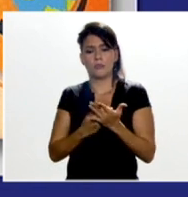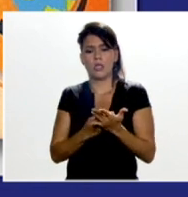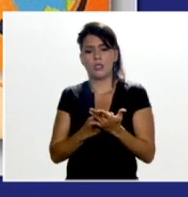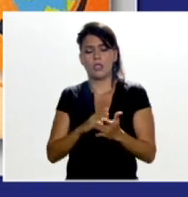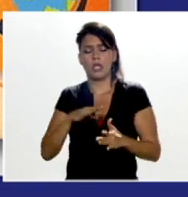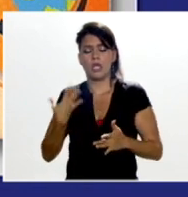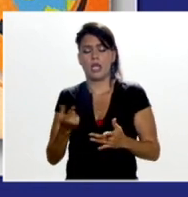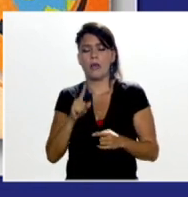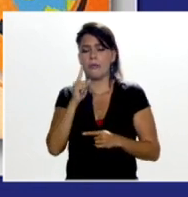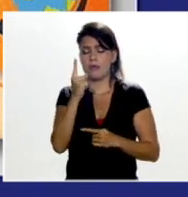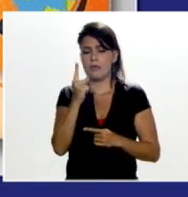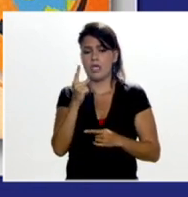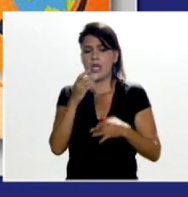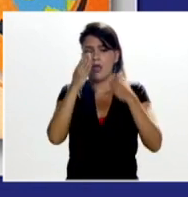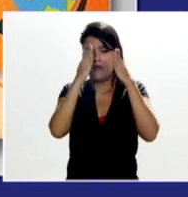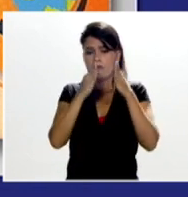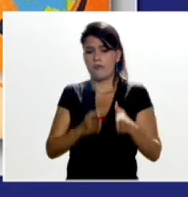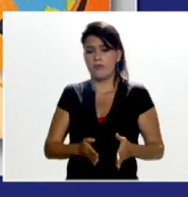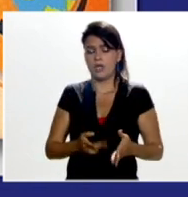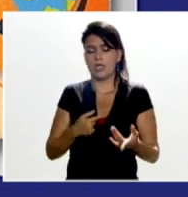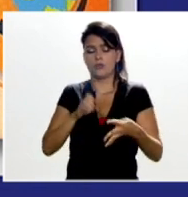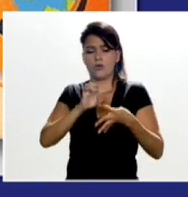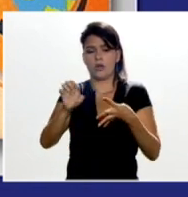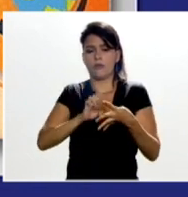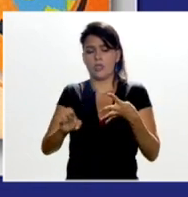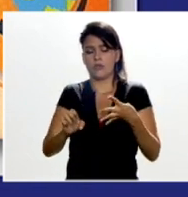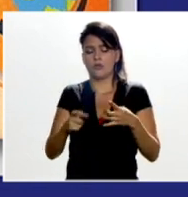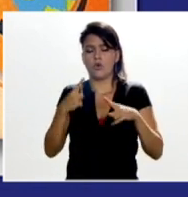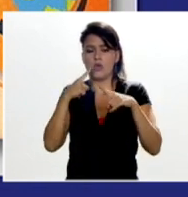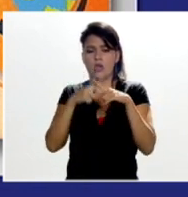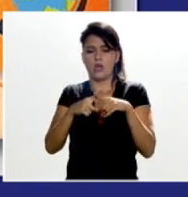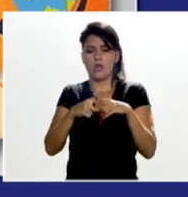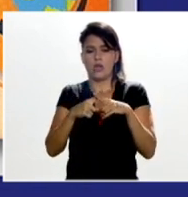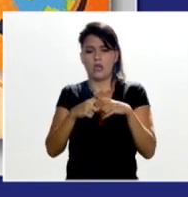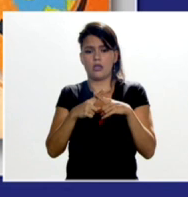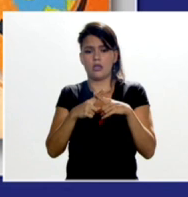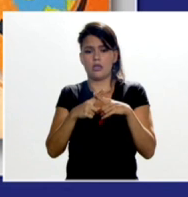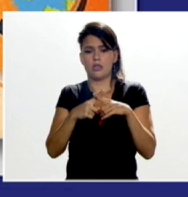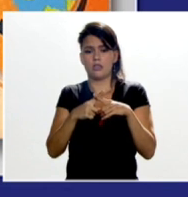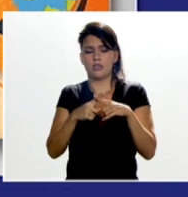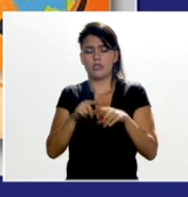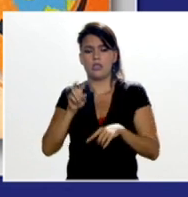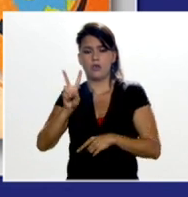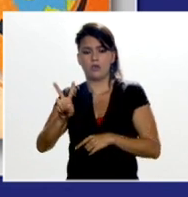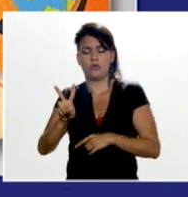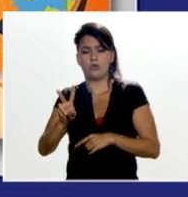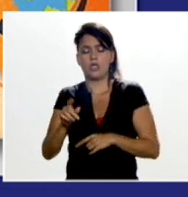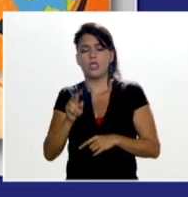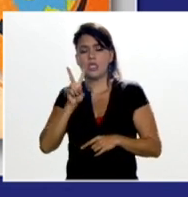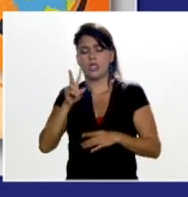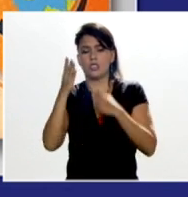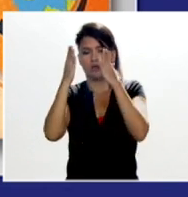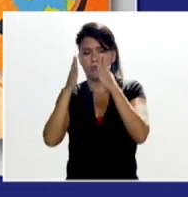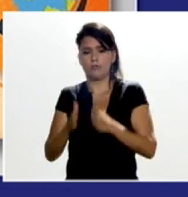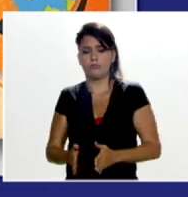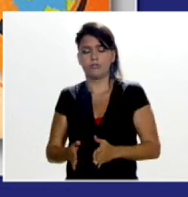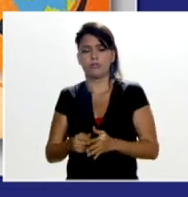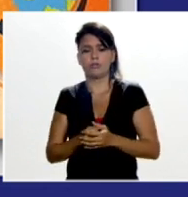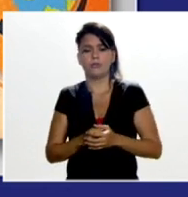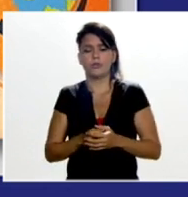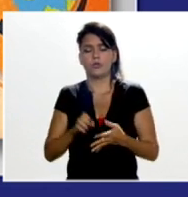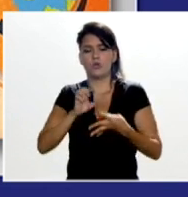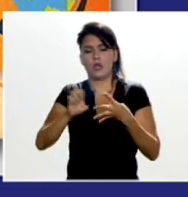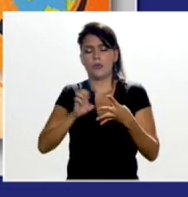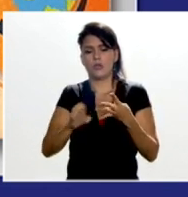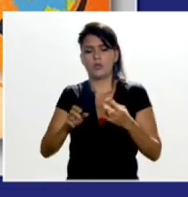la primera fila, sus elementos son el x y el 2, y en la segunda fila, sus